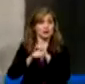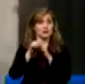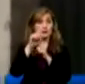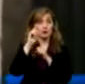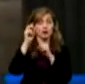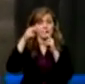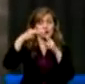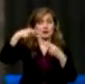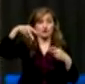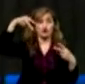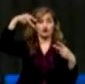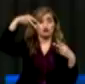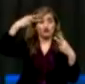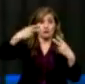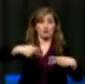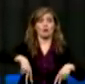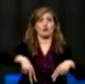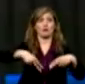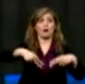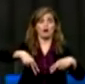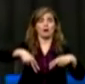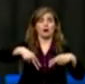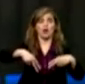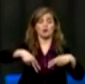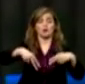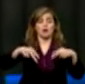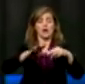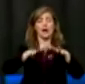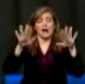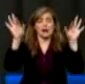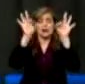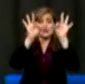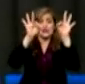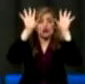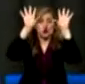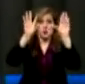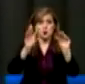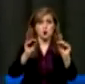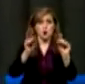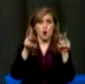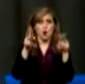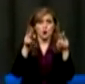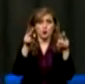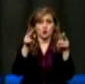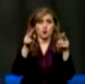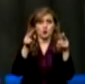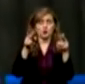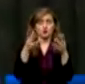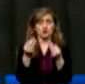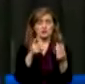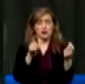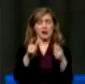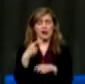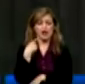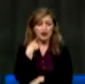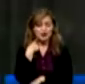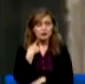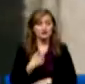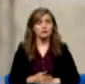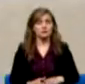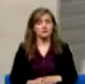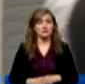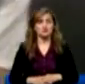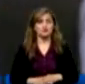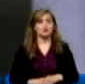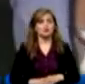caídos que ayer provocaron también que se vaya el sistema de luz en este sector. afectando a decenas de familias. Pero